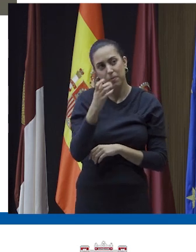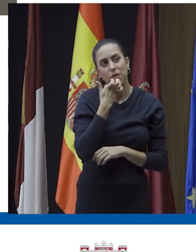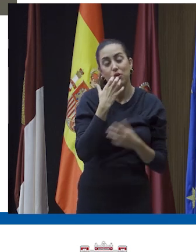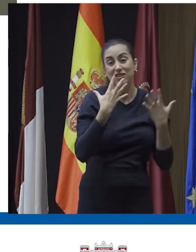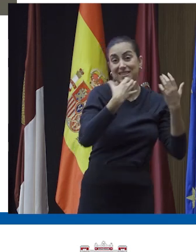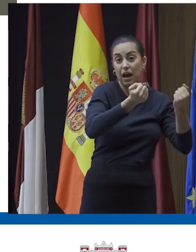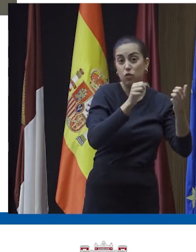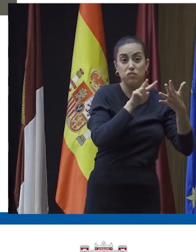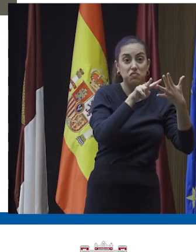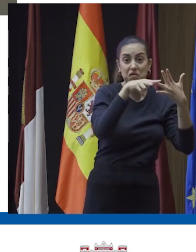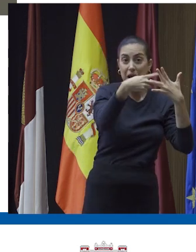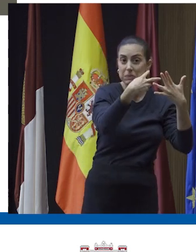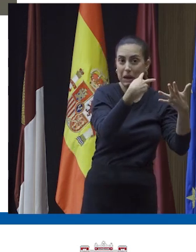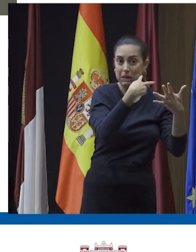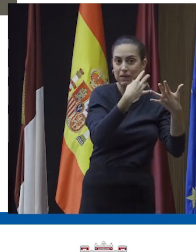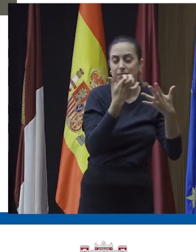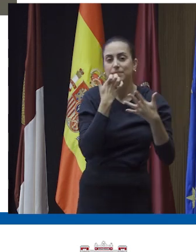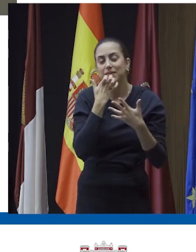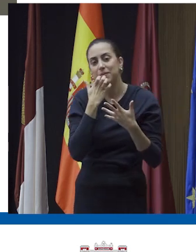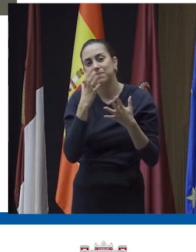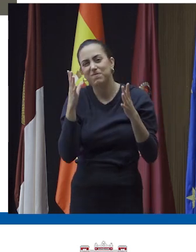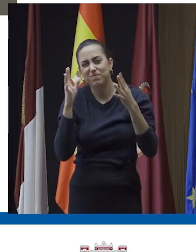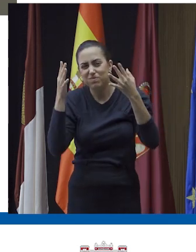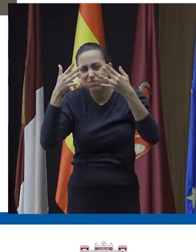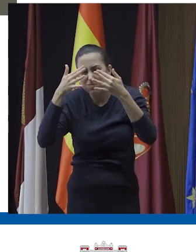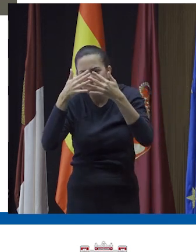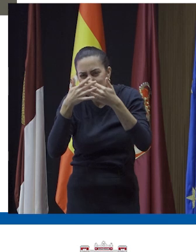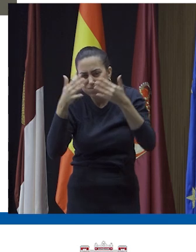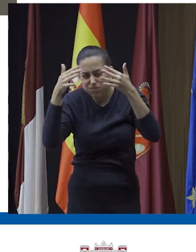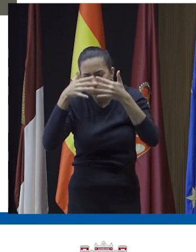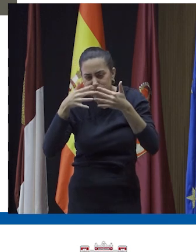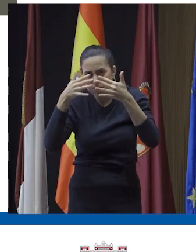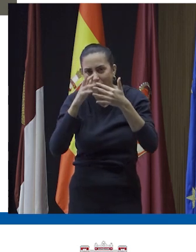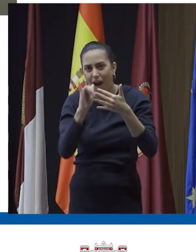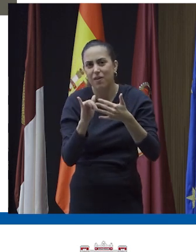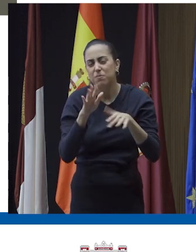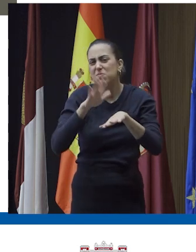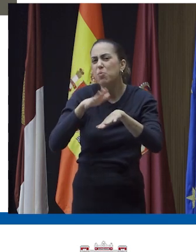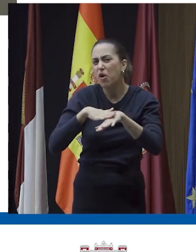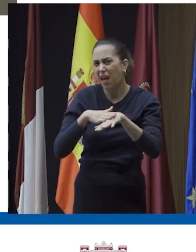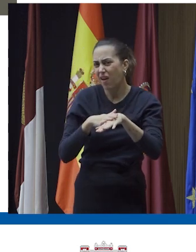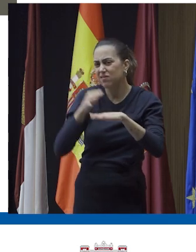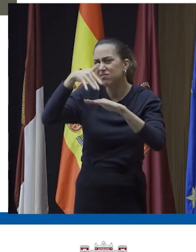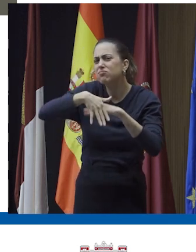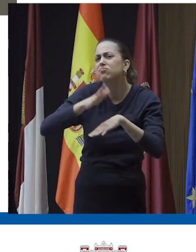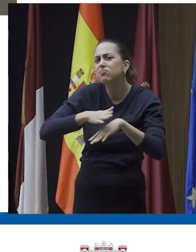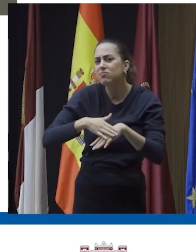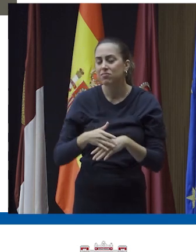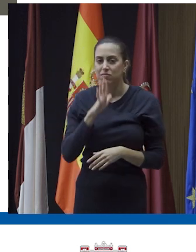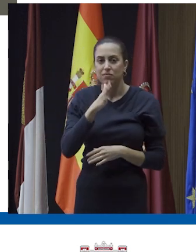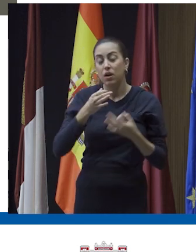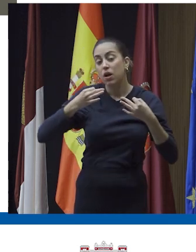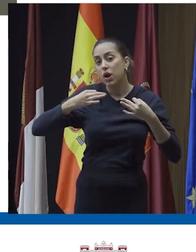totalmente transparente, se convierte en un cristalino opaco. ¿Y por qué se produce esto, no? Podéis pensar, pues bueno, normalmente